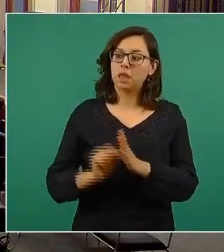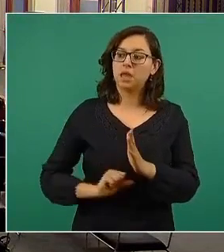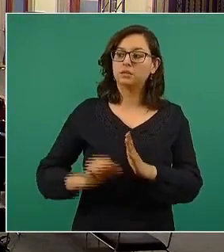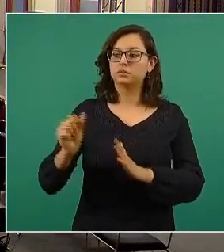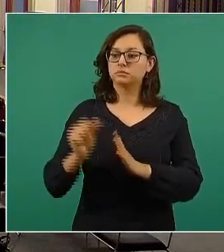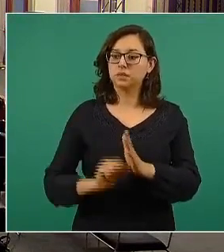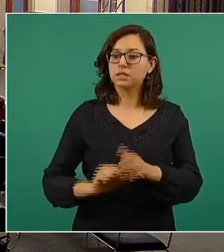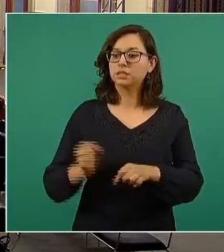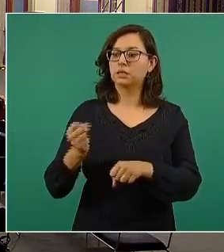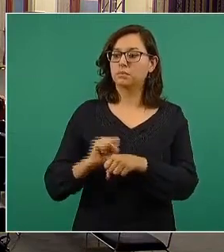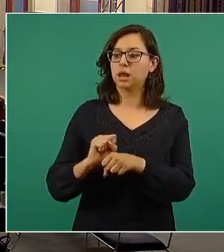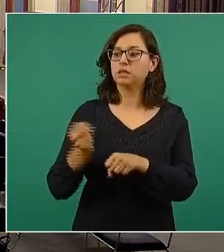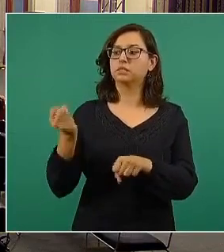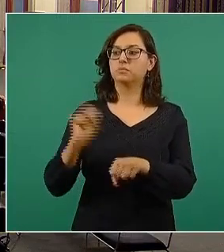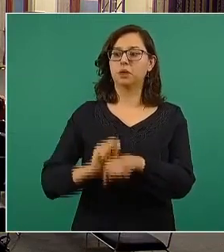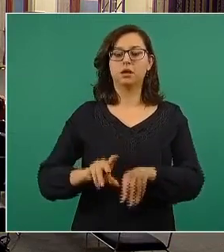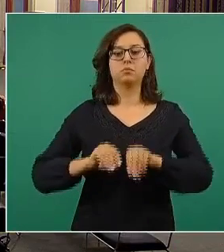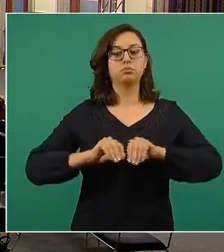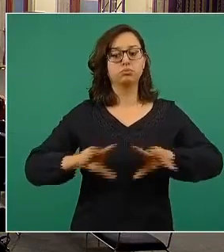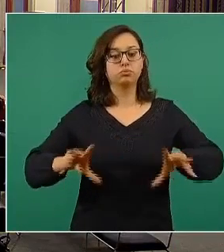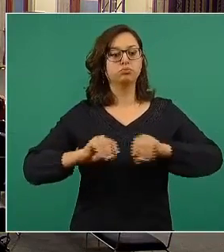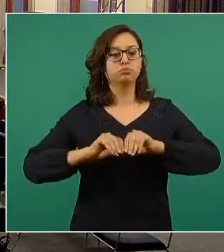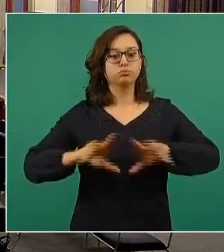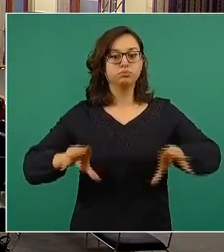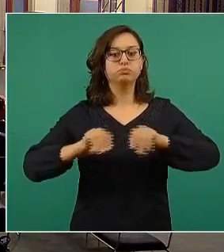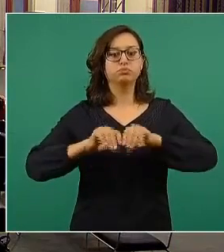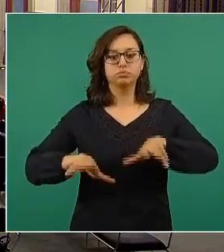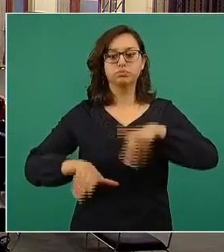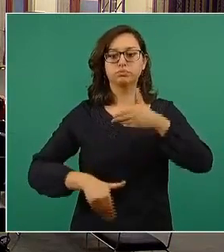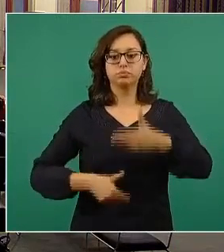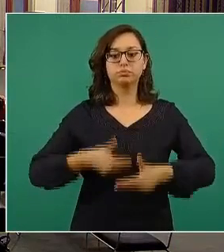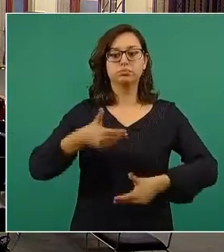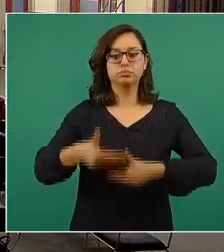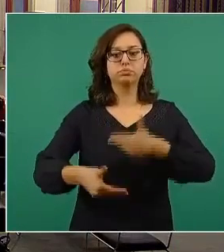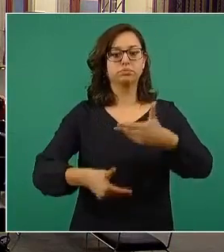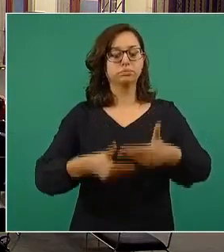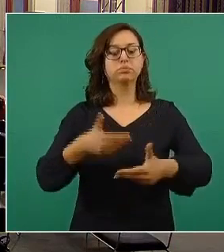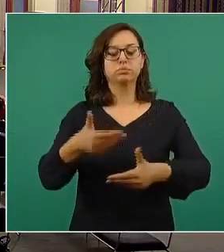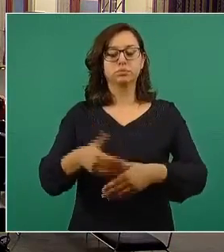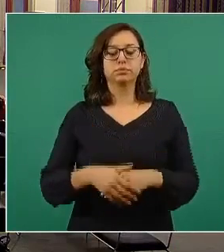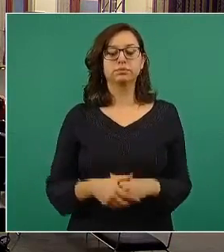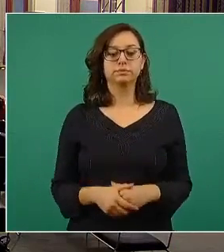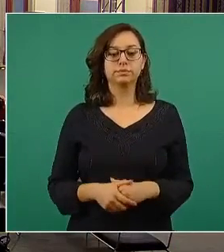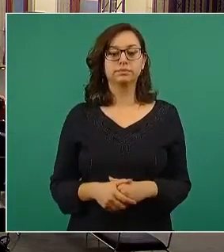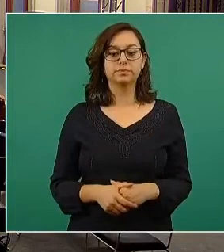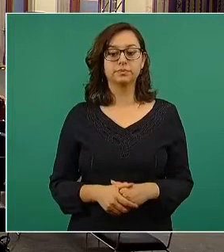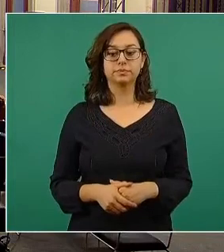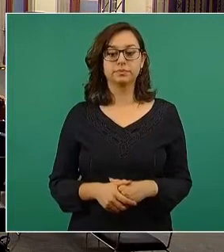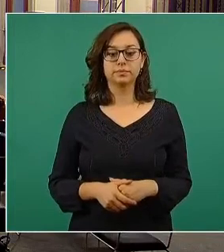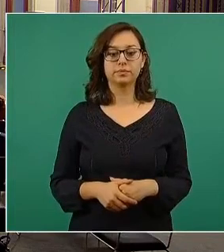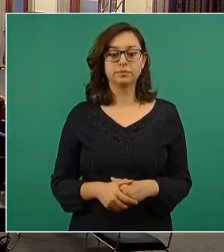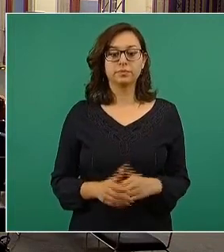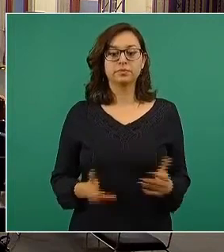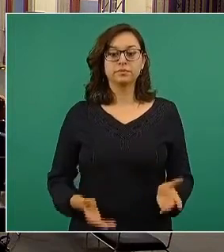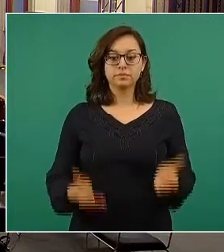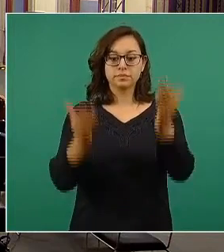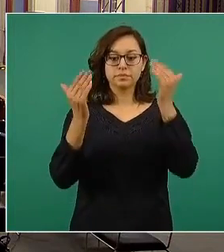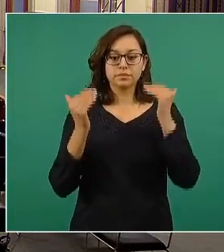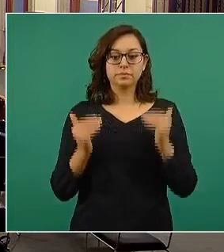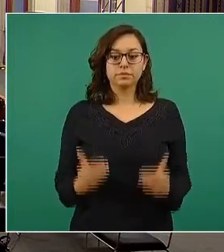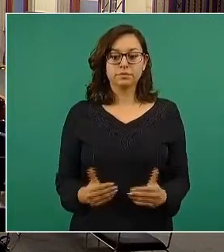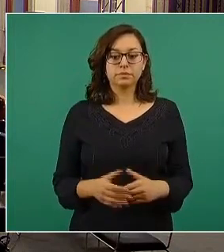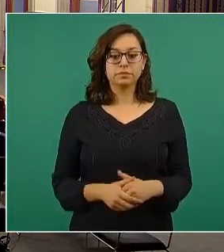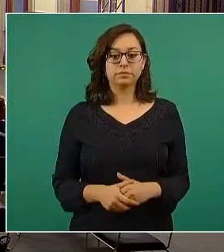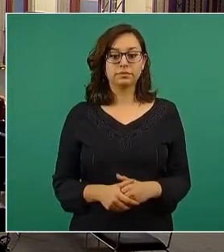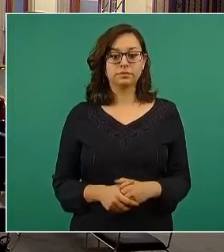con semana, en función precisamente de cómo estaba y cómo representaba este riesgo. Si vemos la siguiente diapositiva,